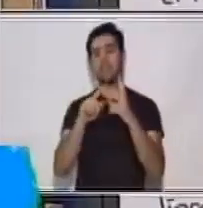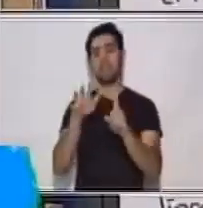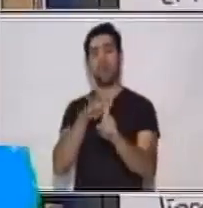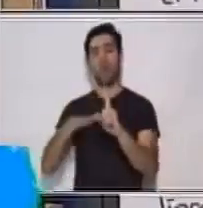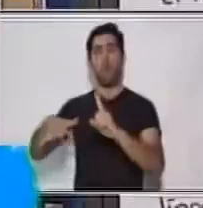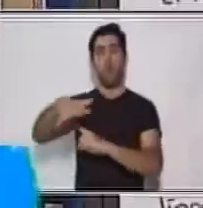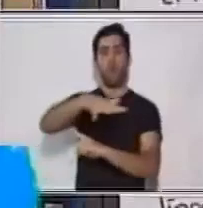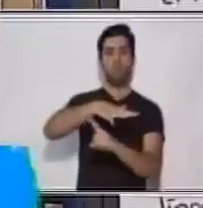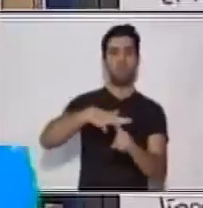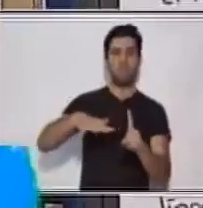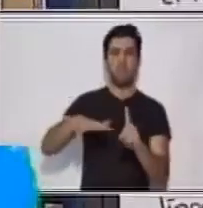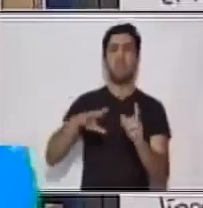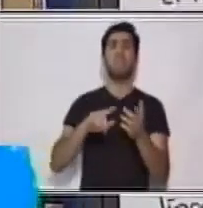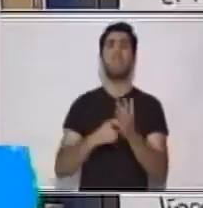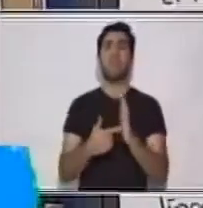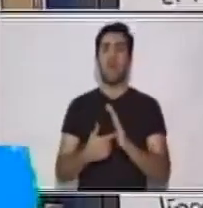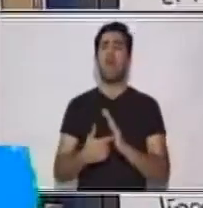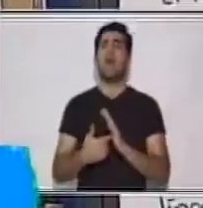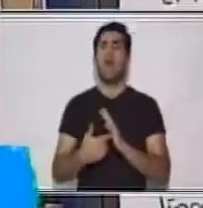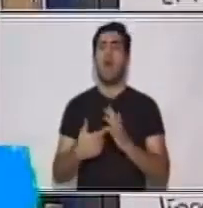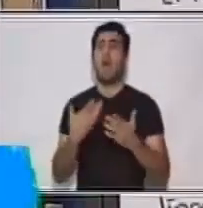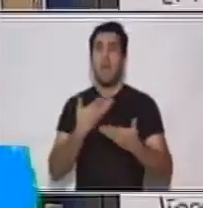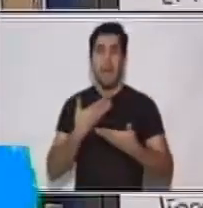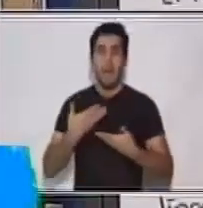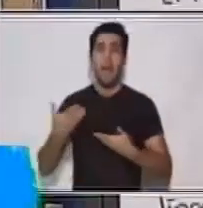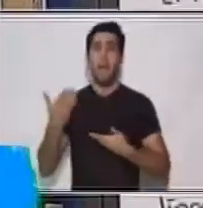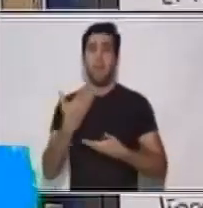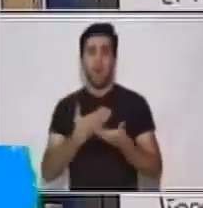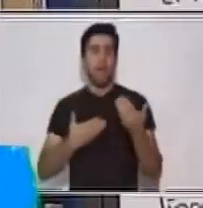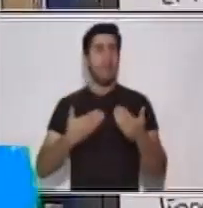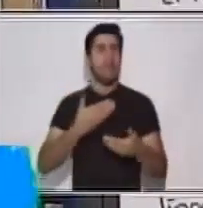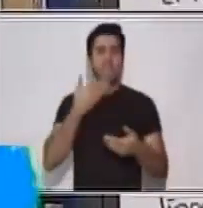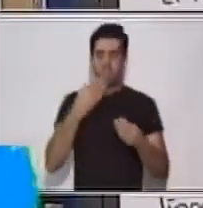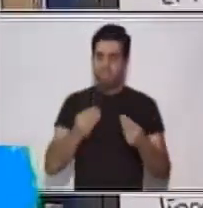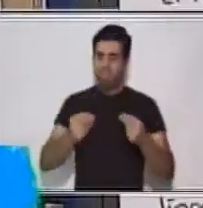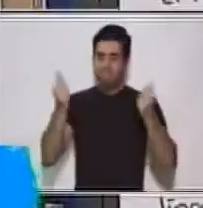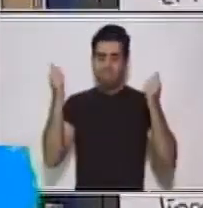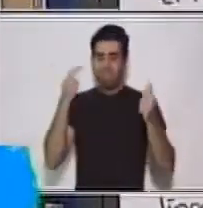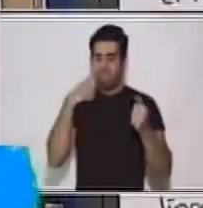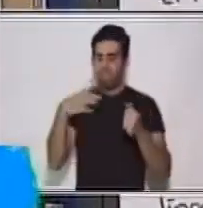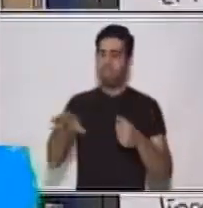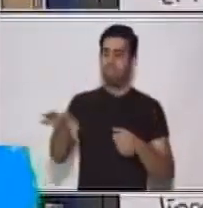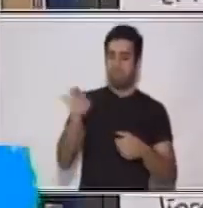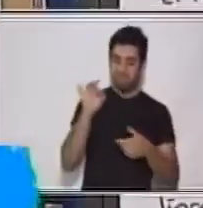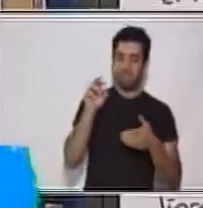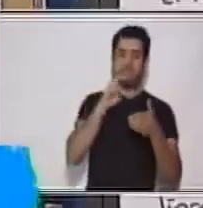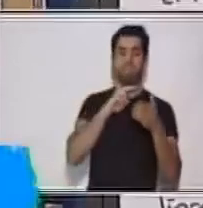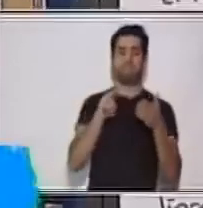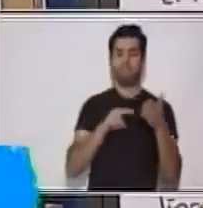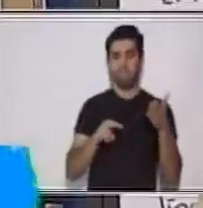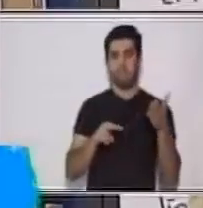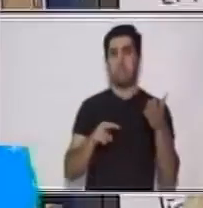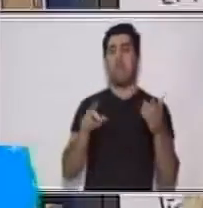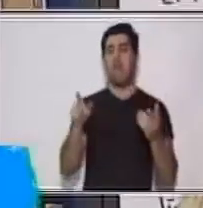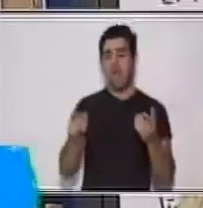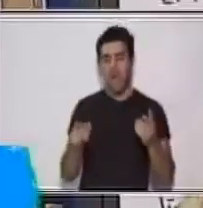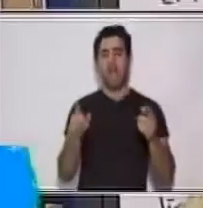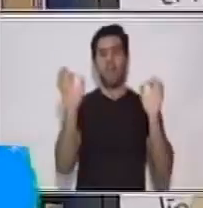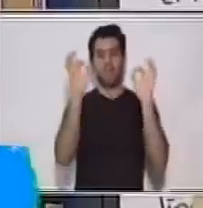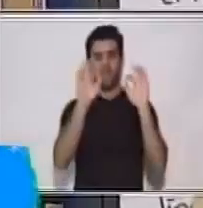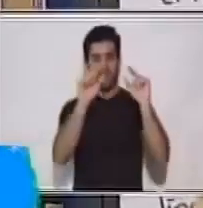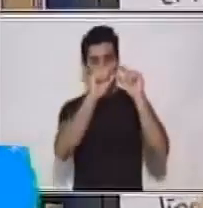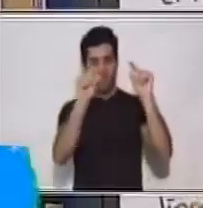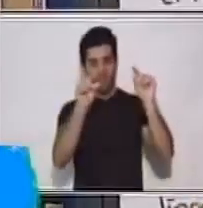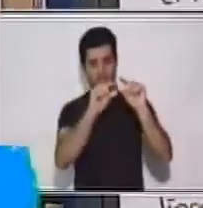vamos a hablar que los poemas son fáciles de identificar, ¿sí? Los poemas van a tener una métrica, van a tener